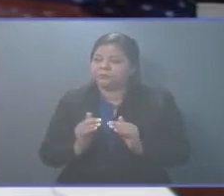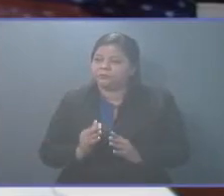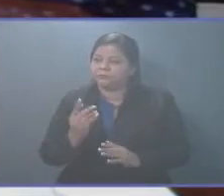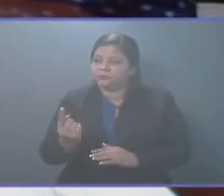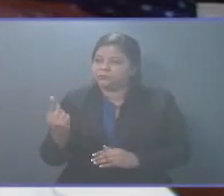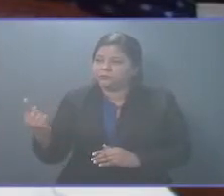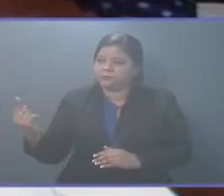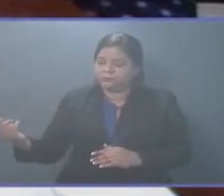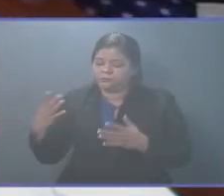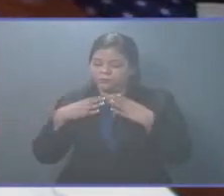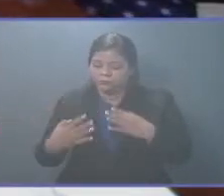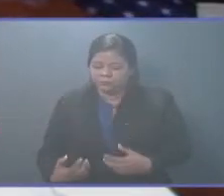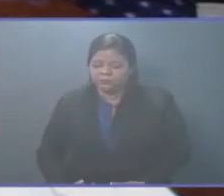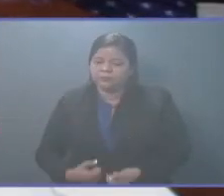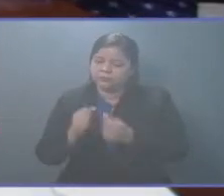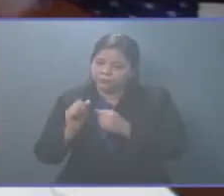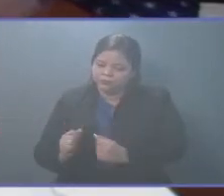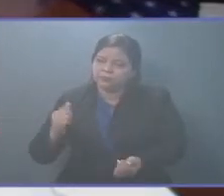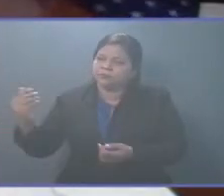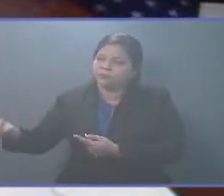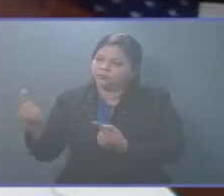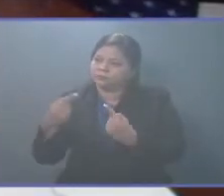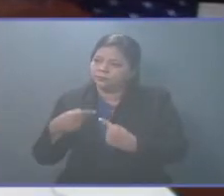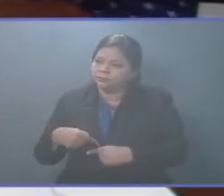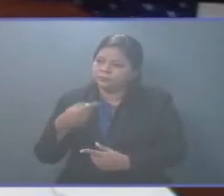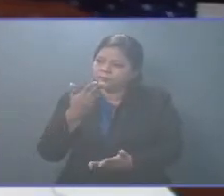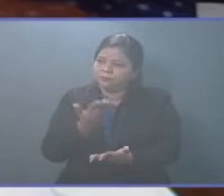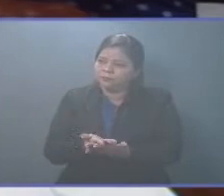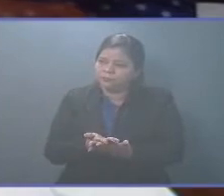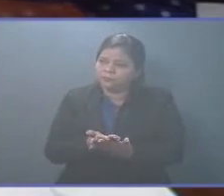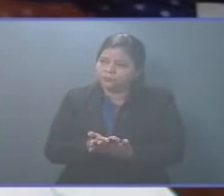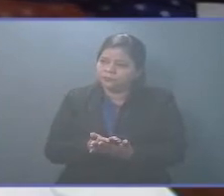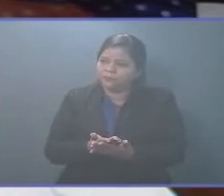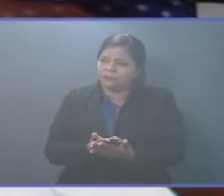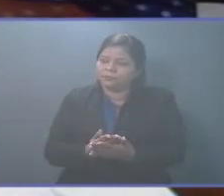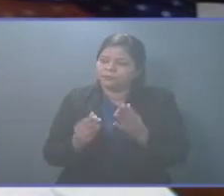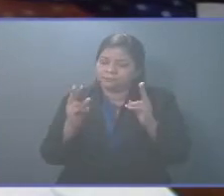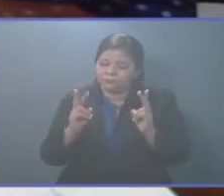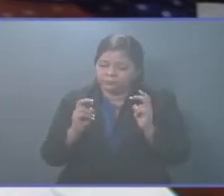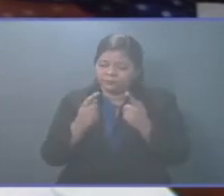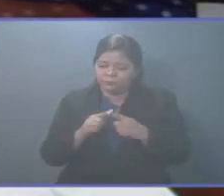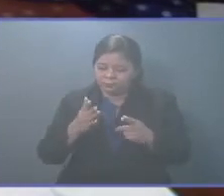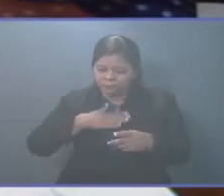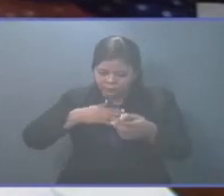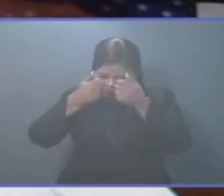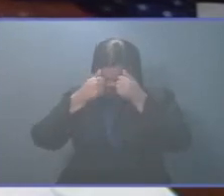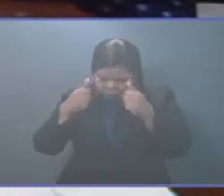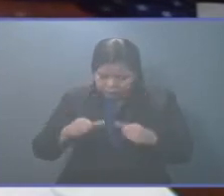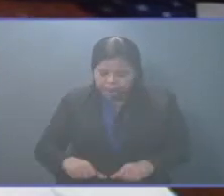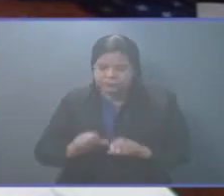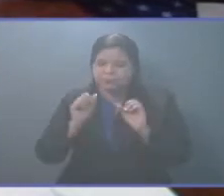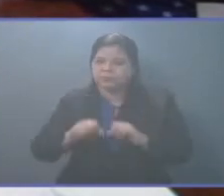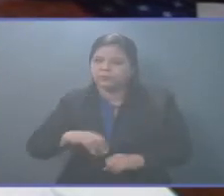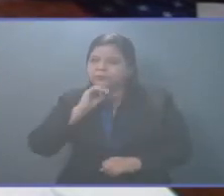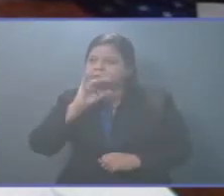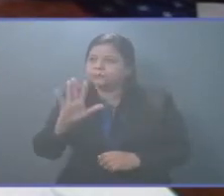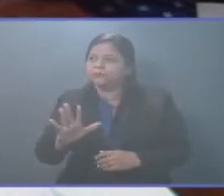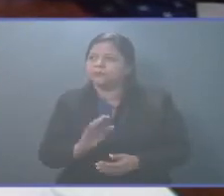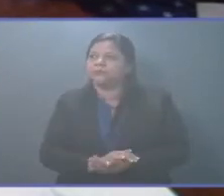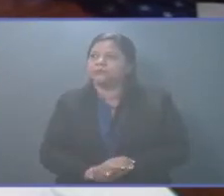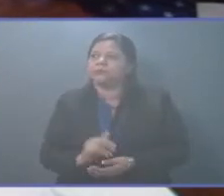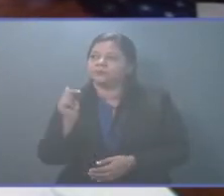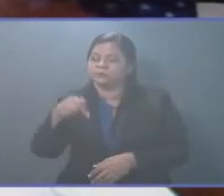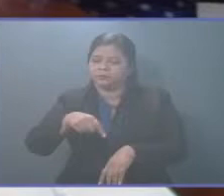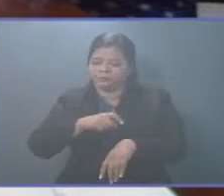Estado, para que vengan a aportar a este tema. Y yo estaría de acuerdo en mencionar por el momento tal